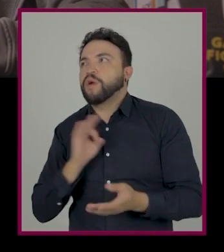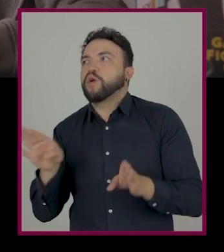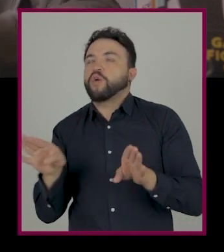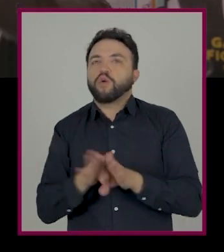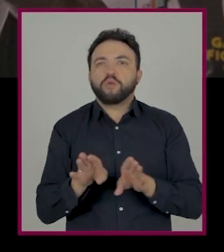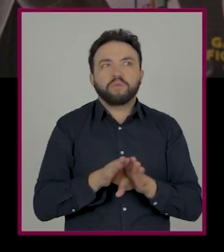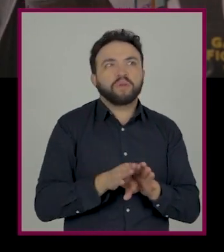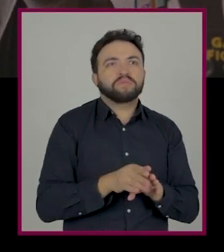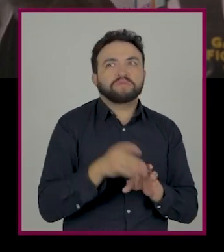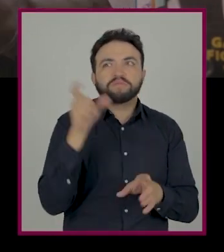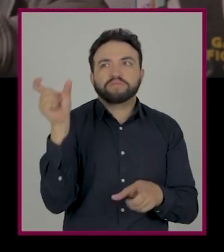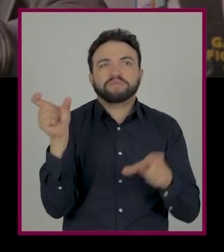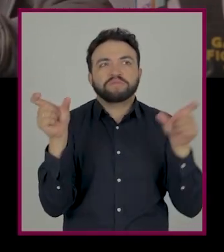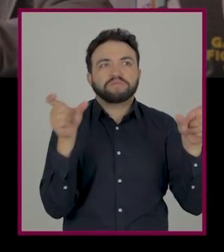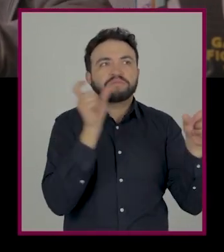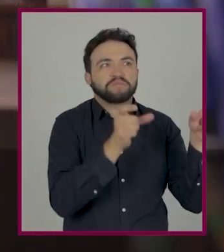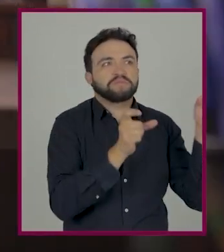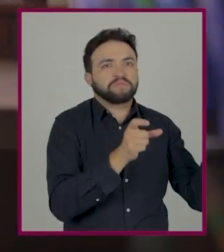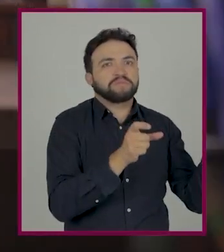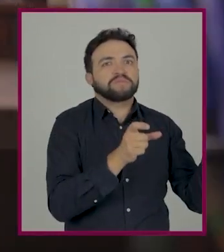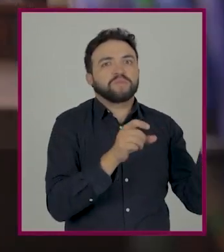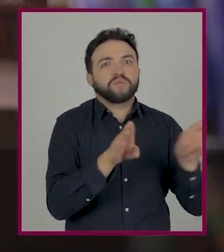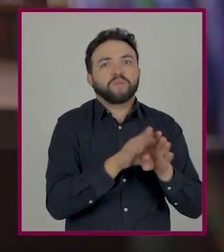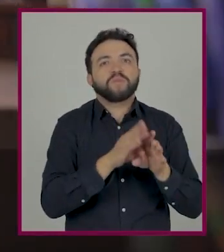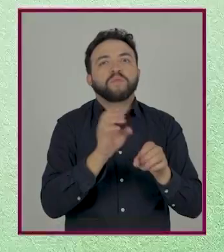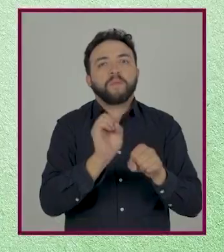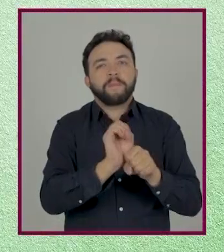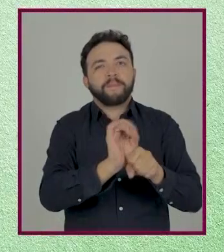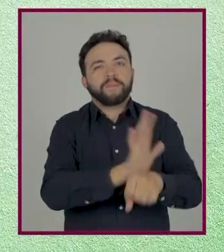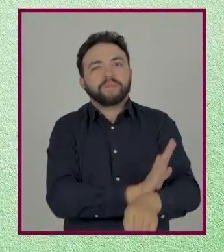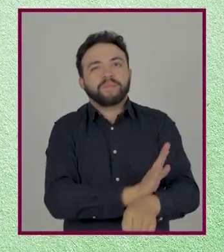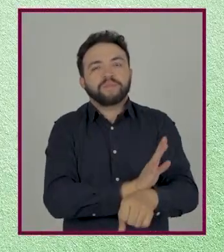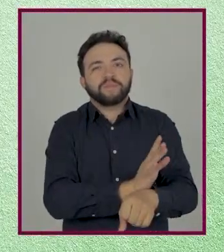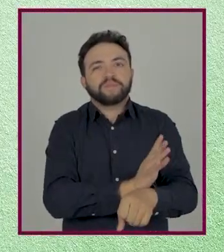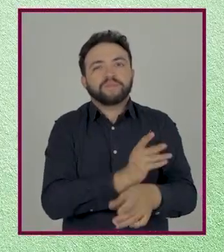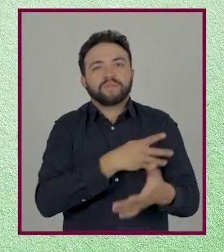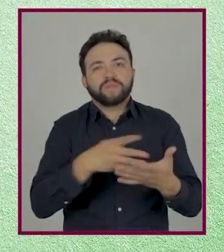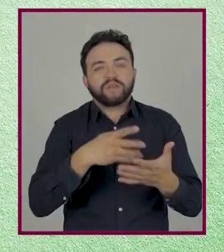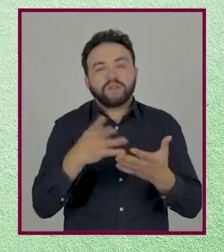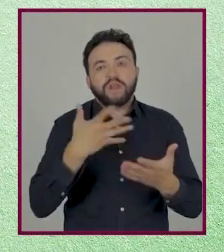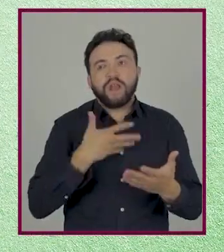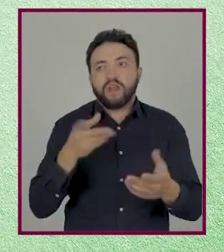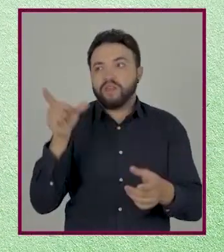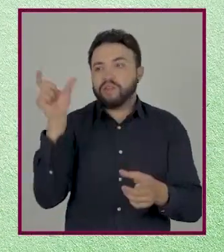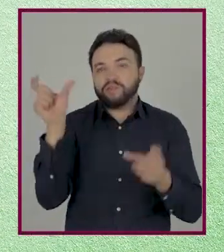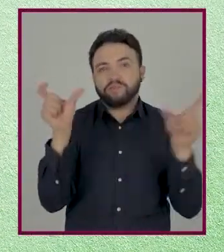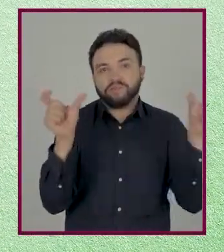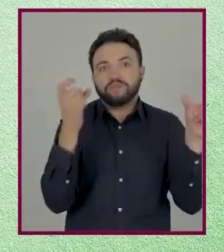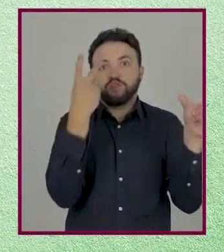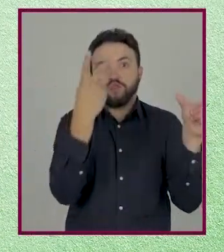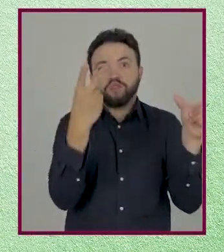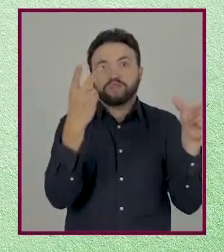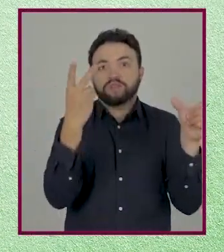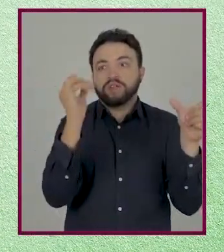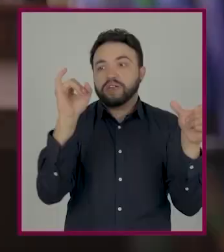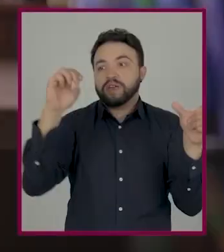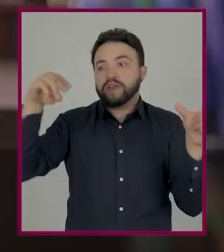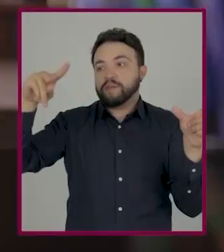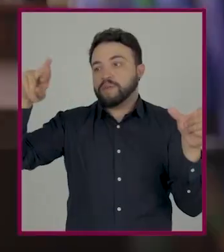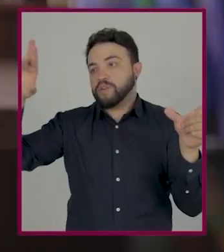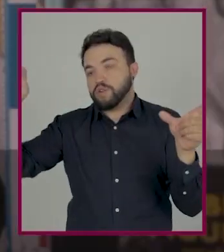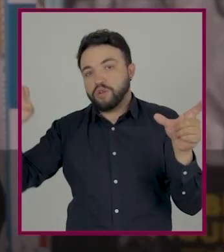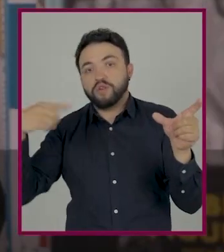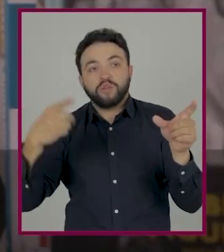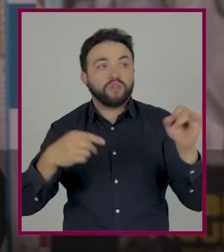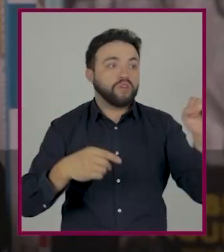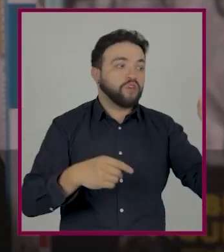la clasificación de los poemas de alabanza. ¿Cuántos y cuáles son? Según leí, 2. Himno y oda. Muy